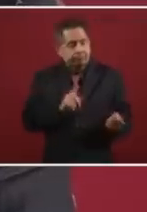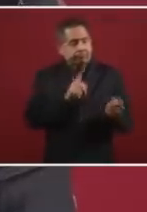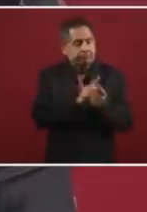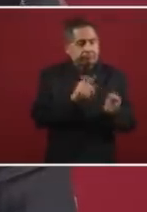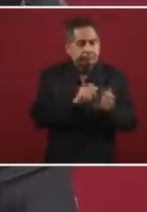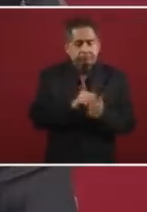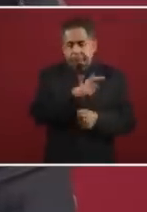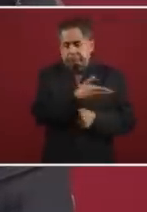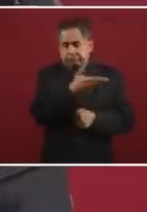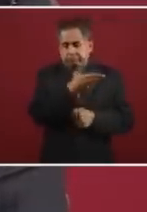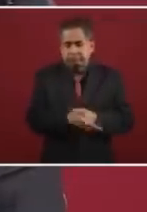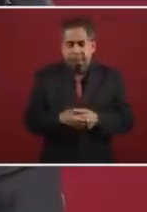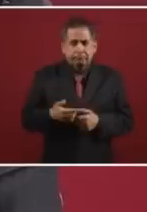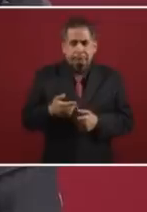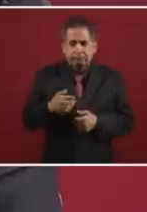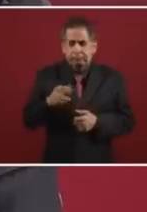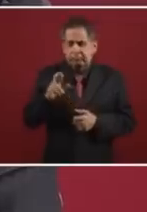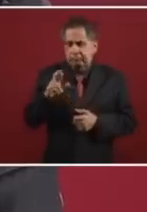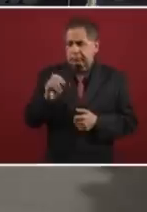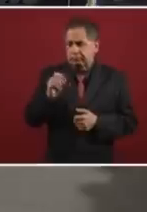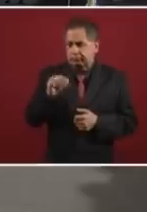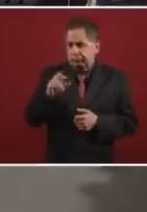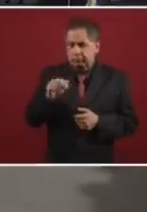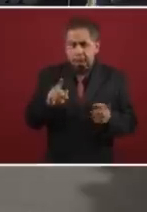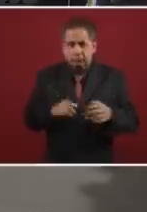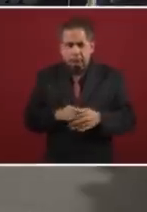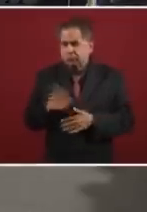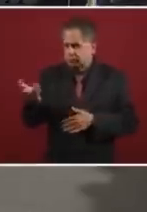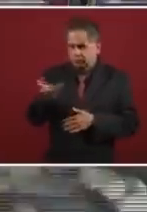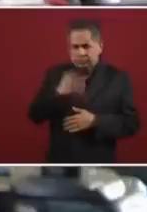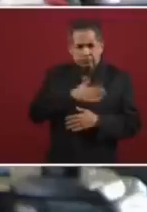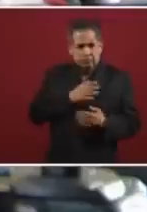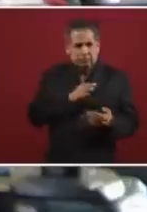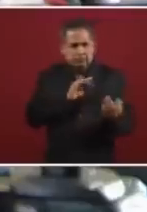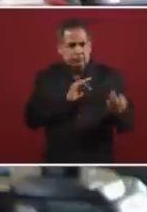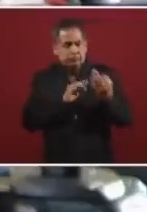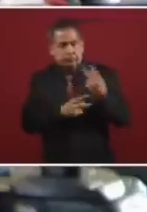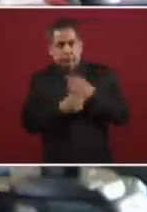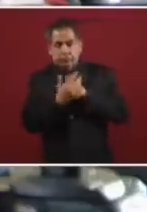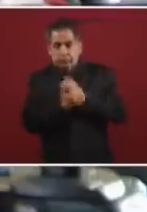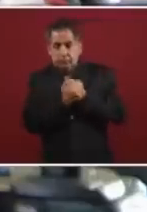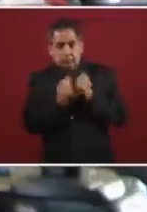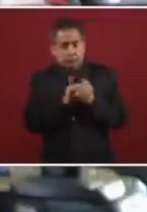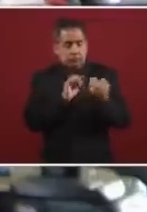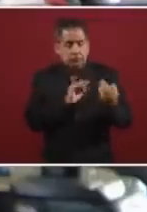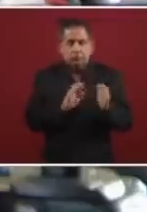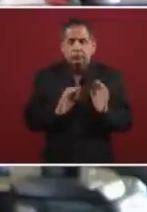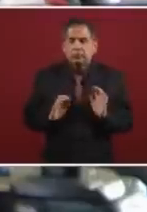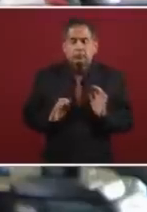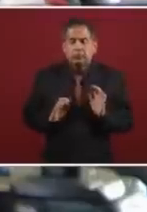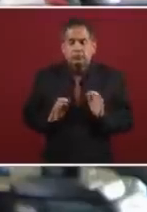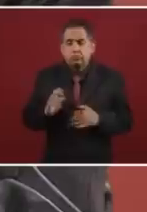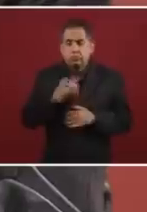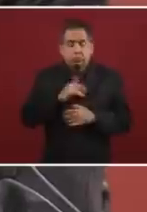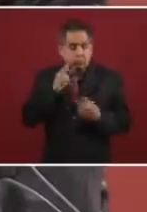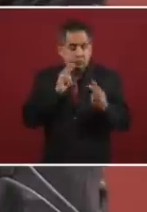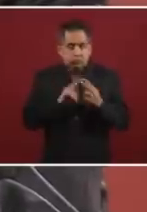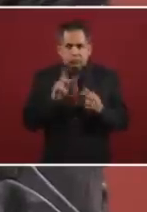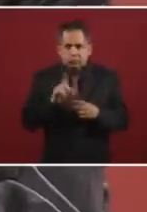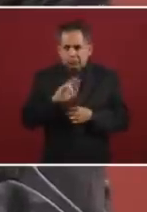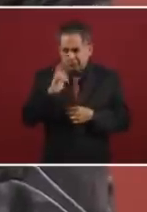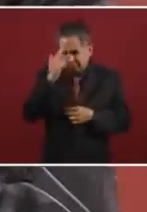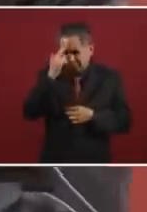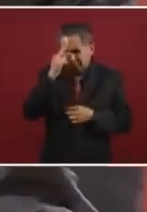reuniera con el señor de chávez nunca pidió un ambiente con usted no no yo no lo he visto no